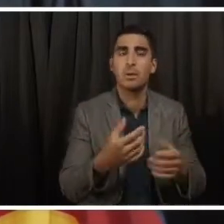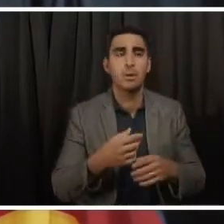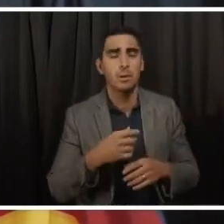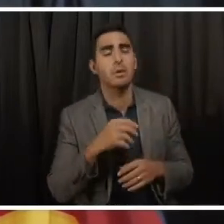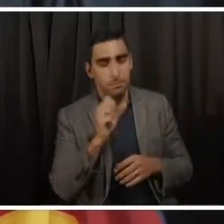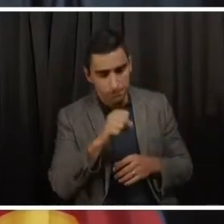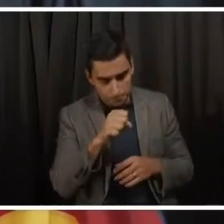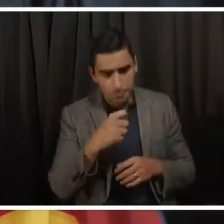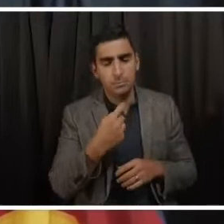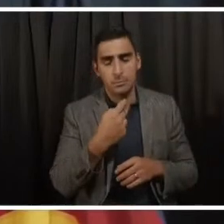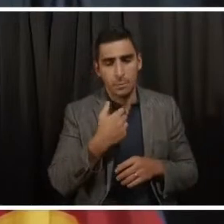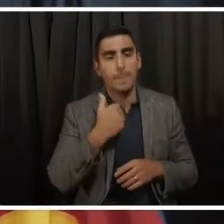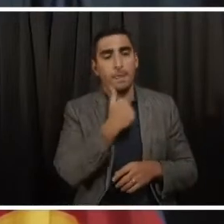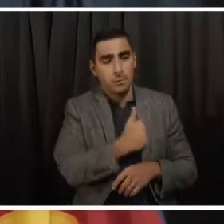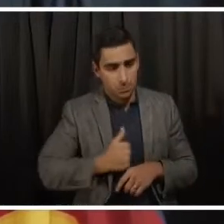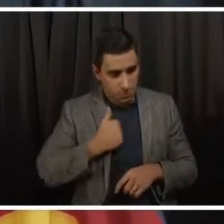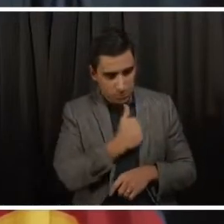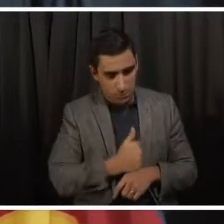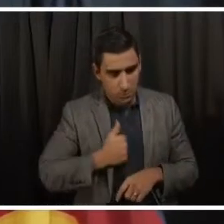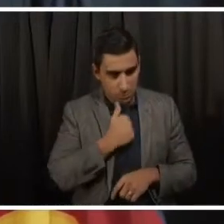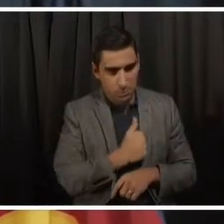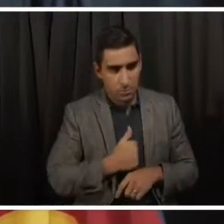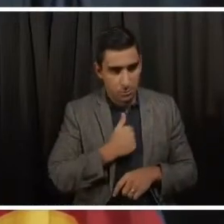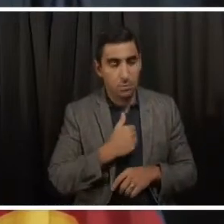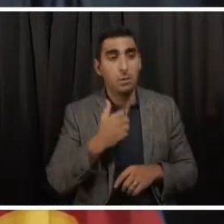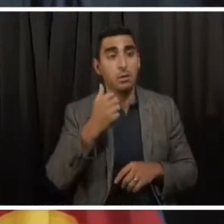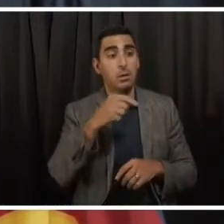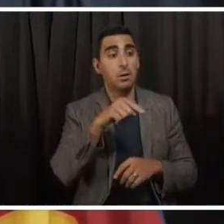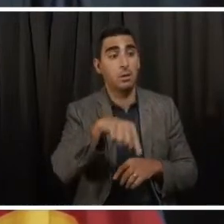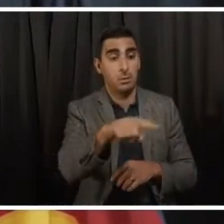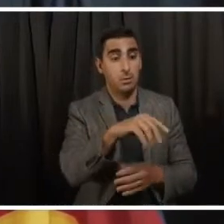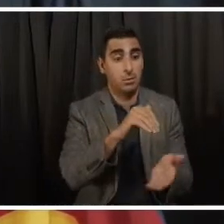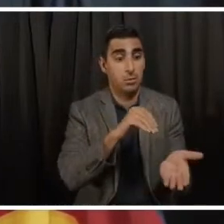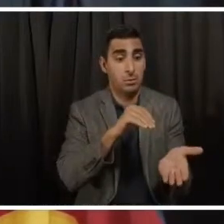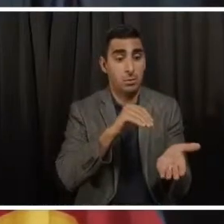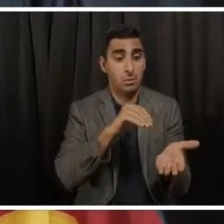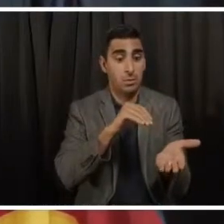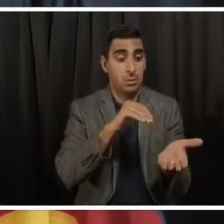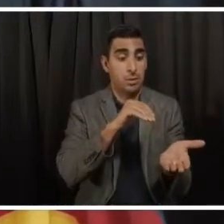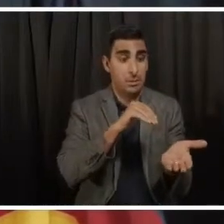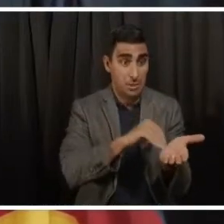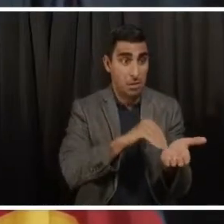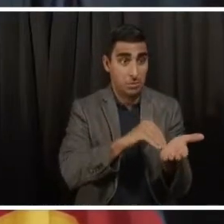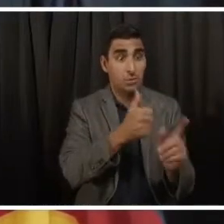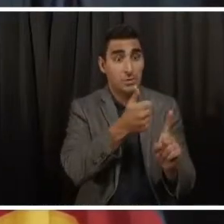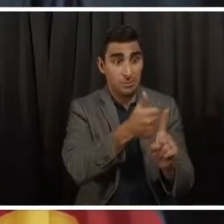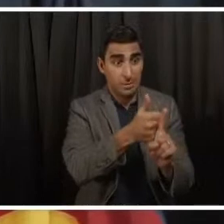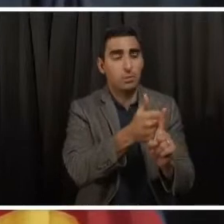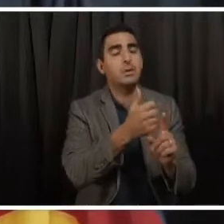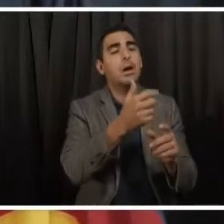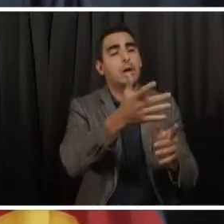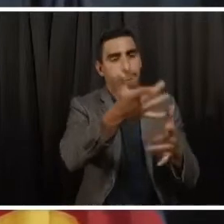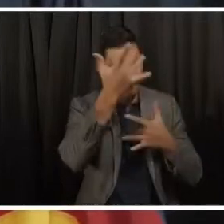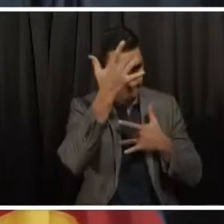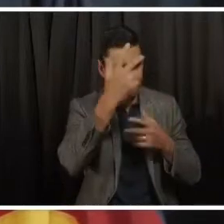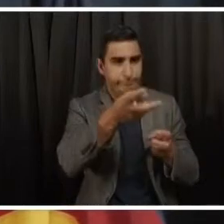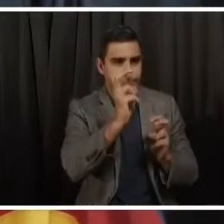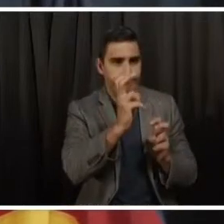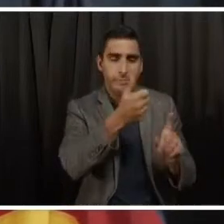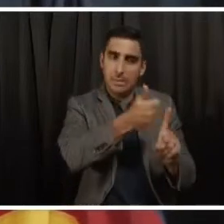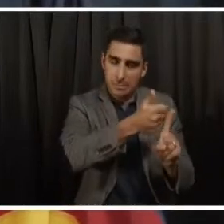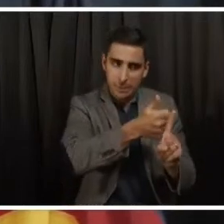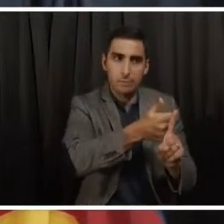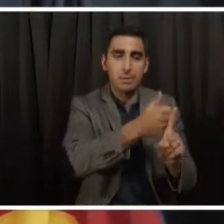porque los médicos eran enferma antes de esta clínica y esta es la